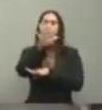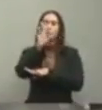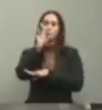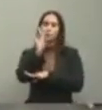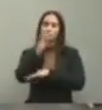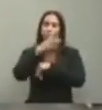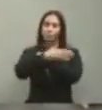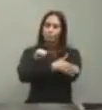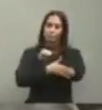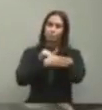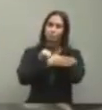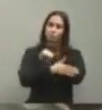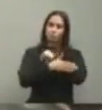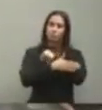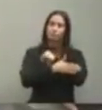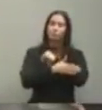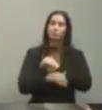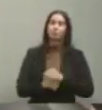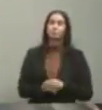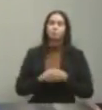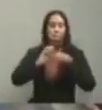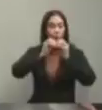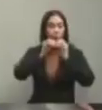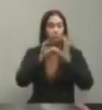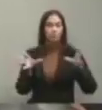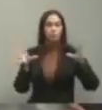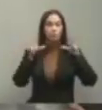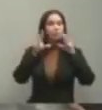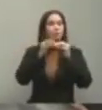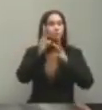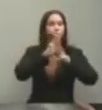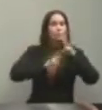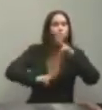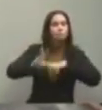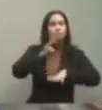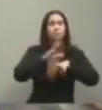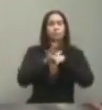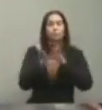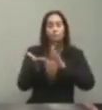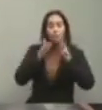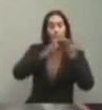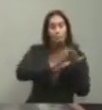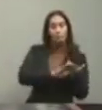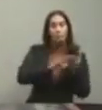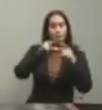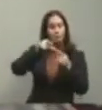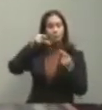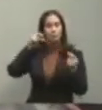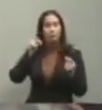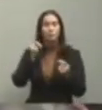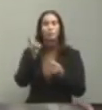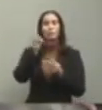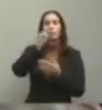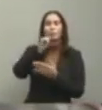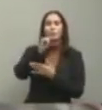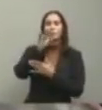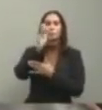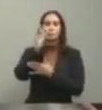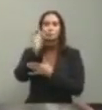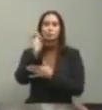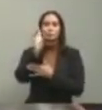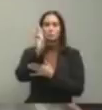países el número total global de muertes en china es de 2 mil 873